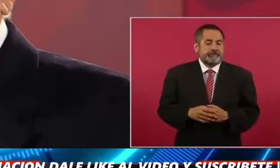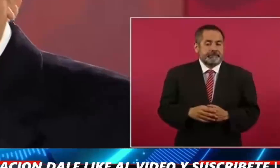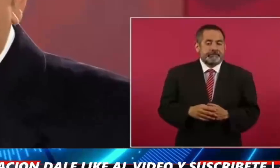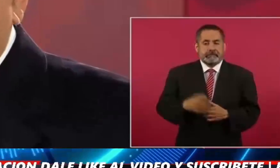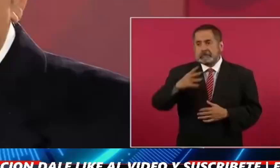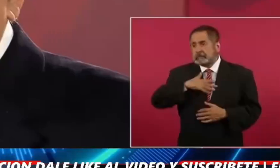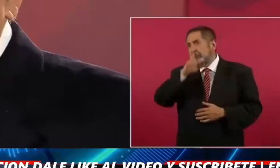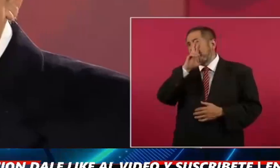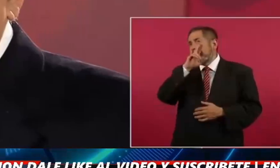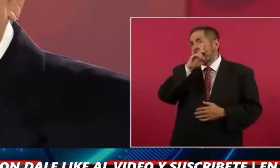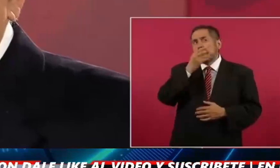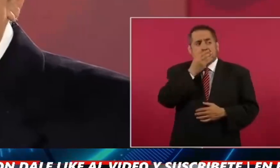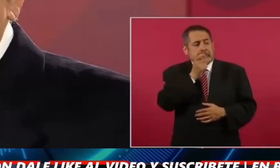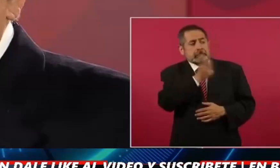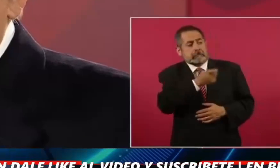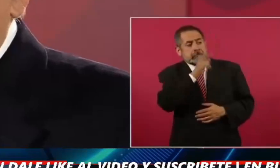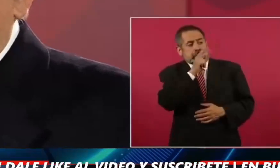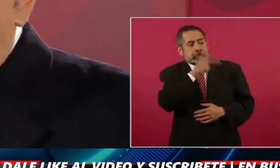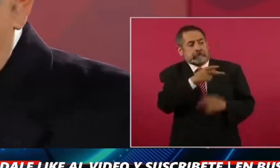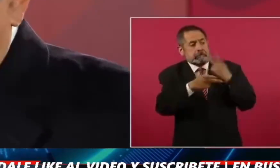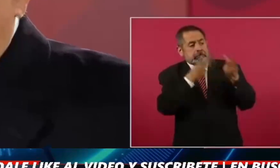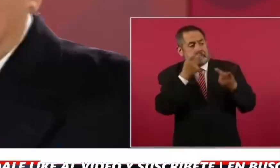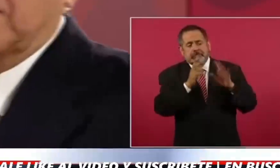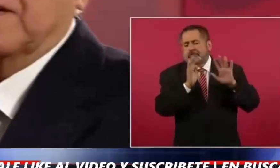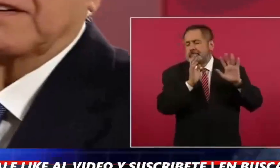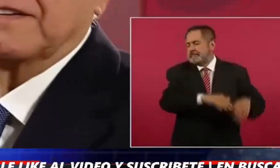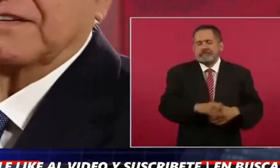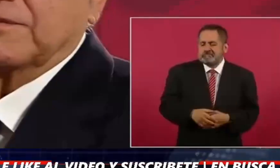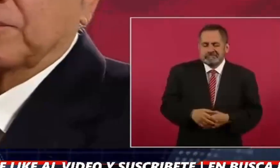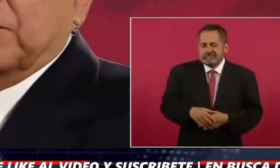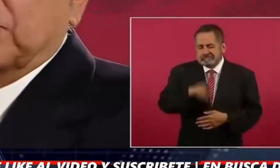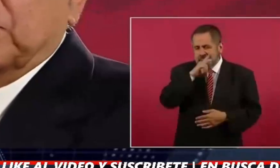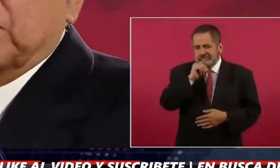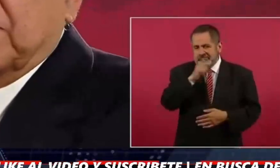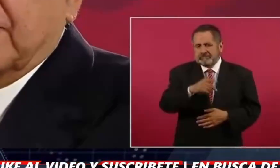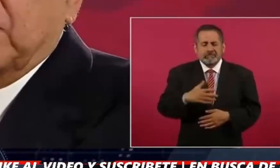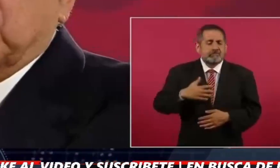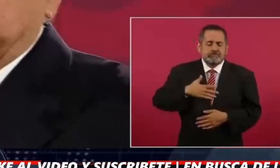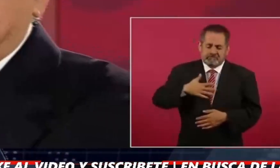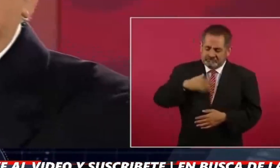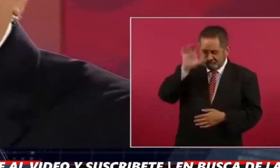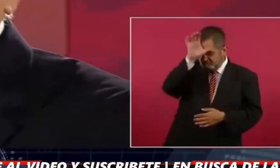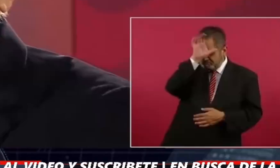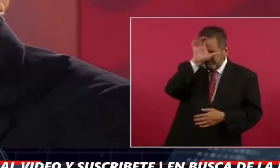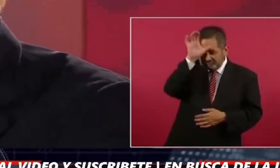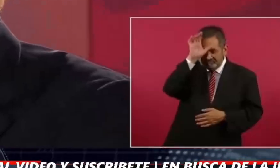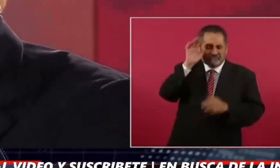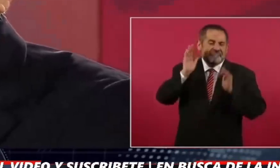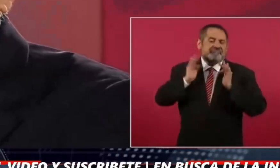me preocupa mucho, en primerísimo lugar, porque estoy muy tranquilo con mi